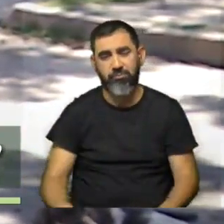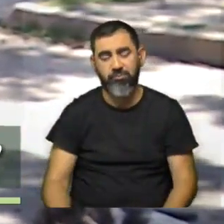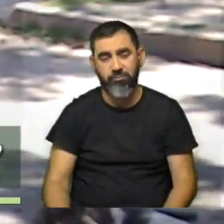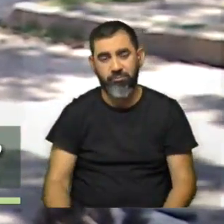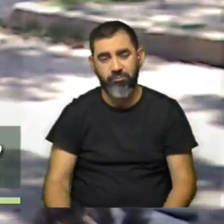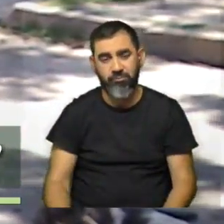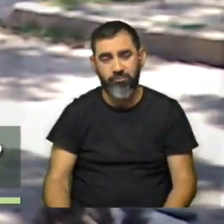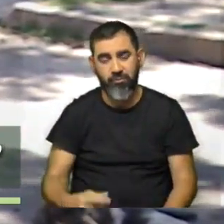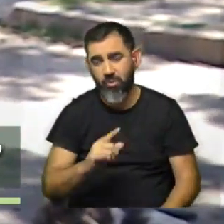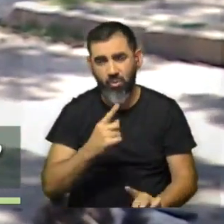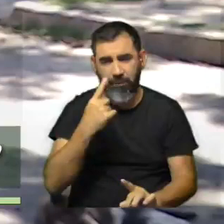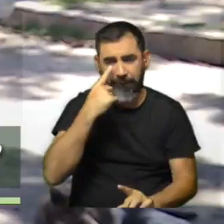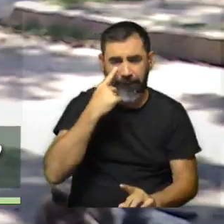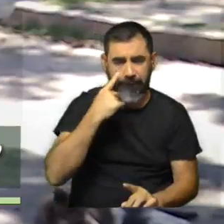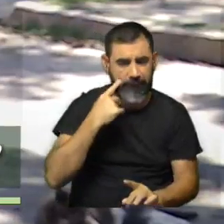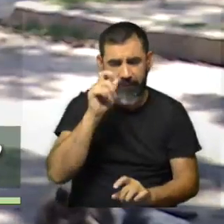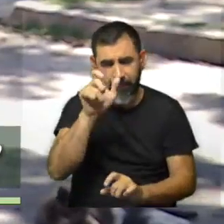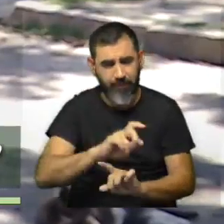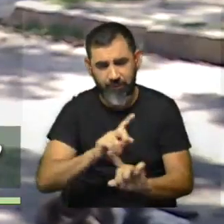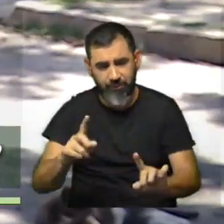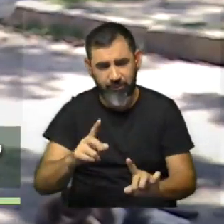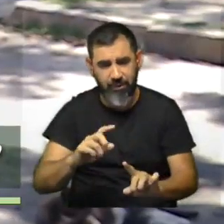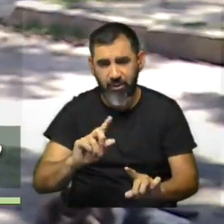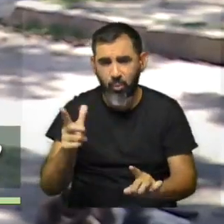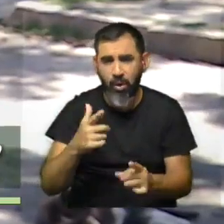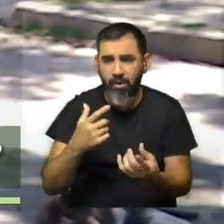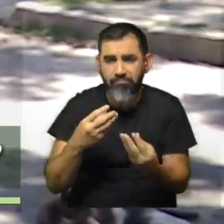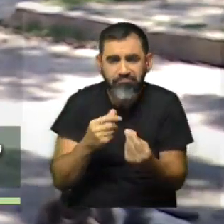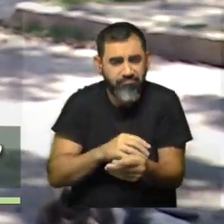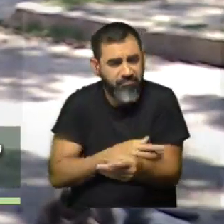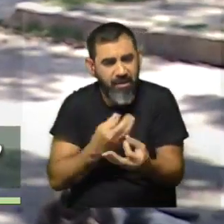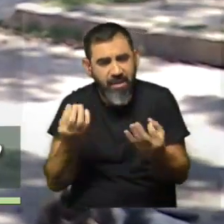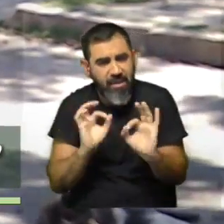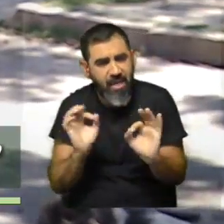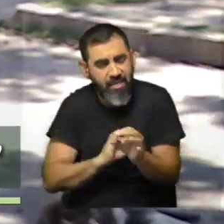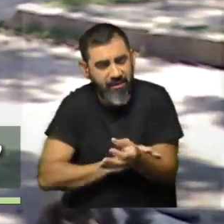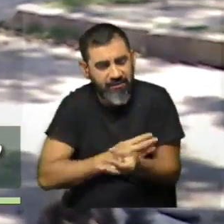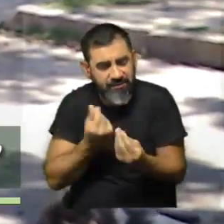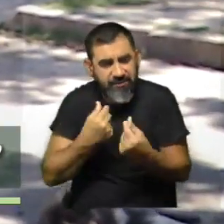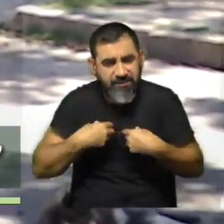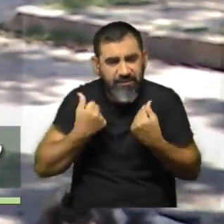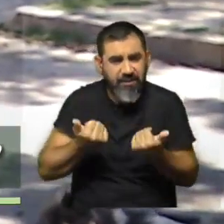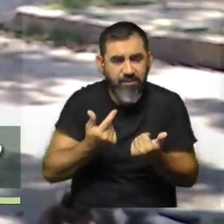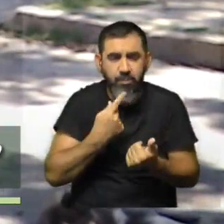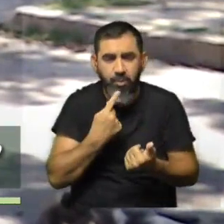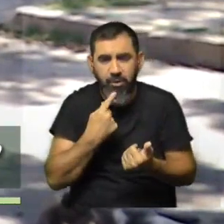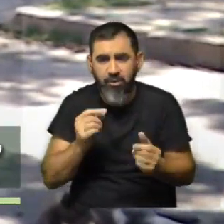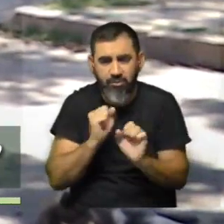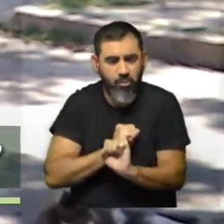¿No se le caen las lágrimas? Algo de sangre tiene que haber en las venas del poder político nacional. No puede